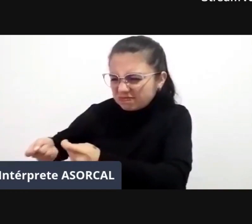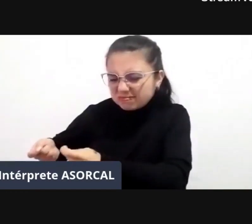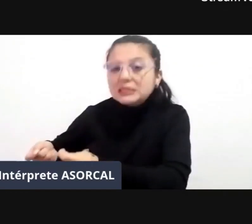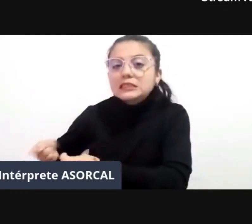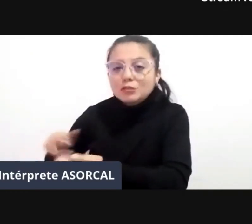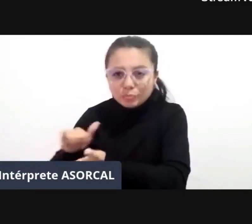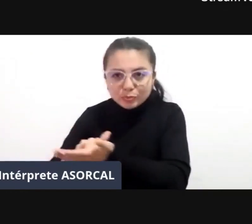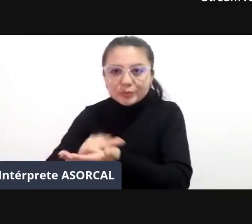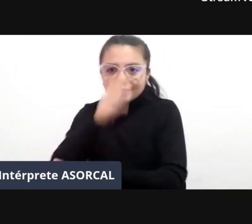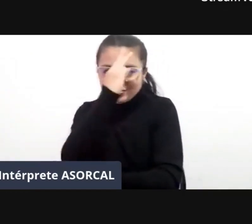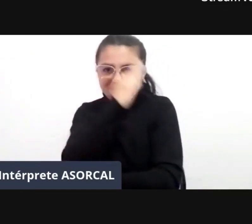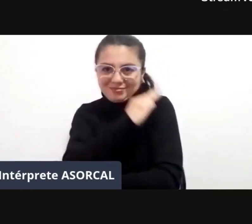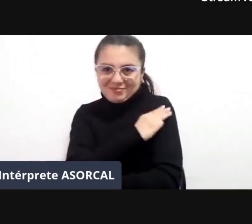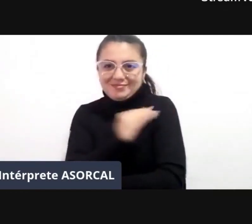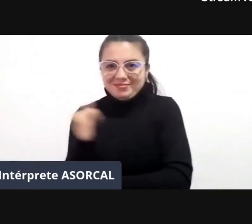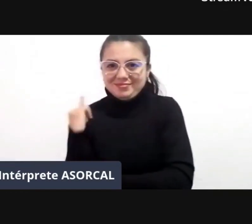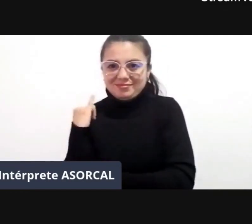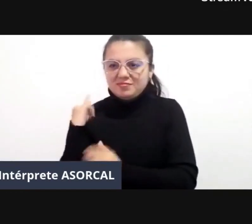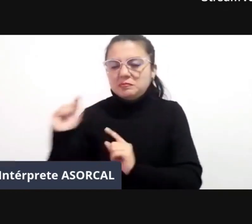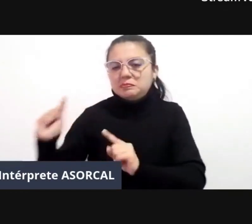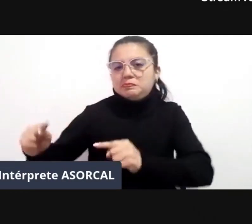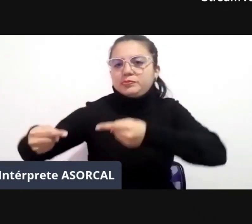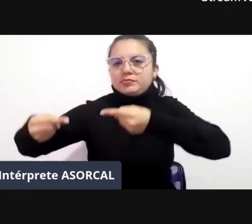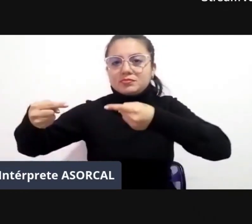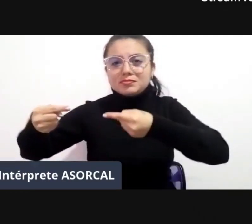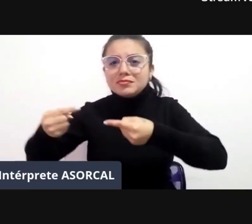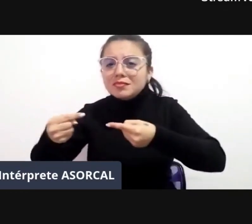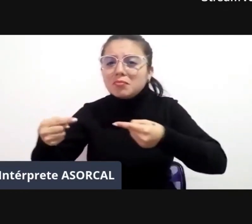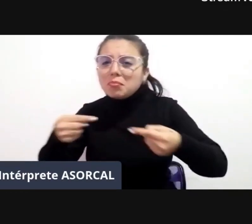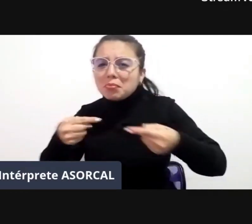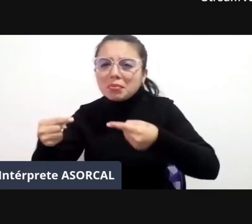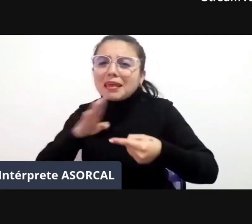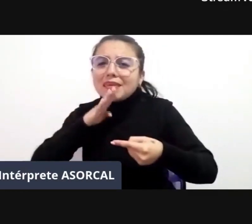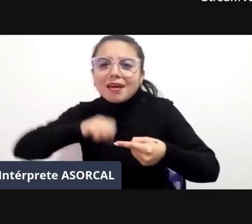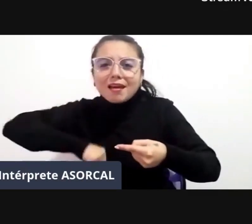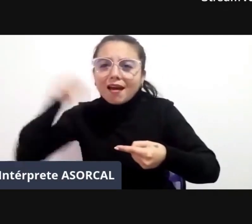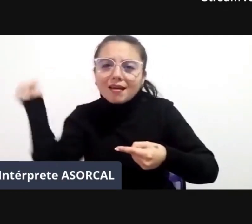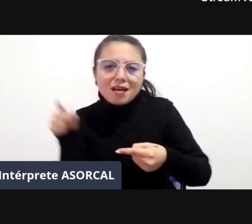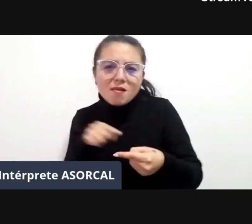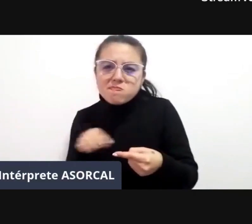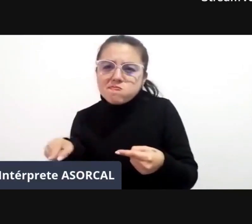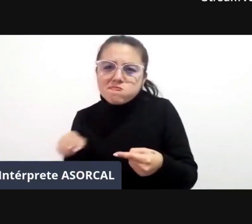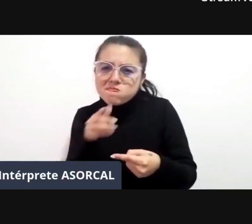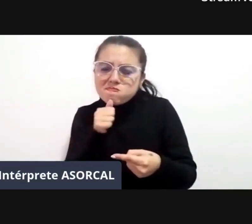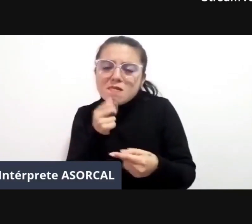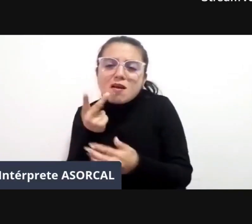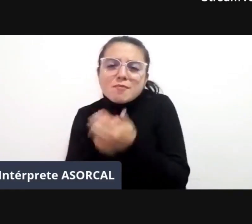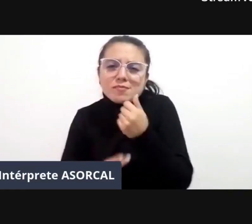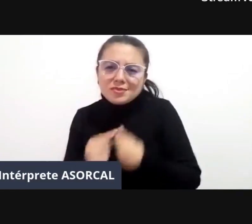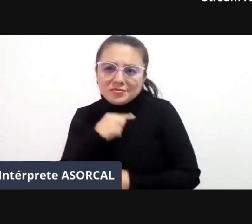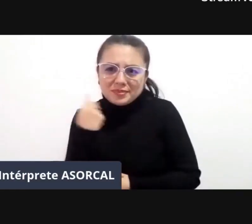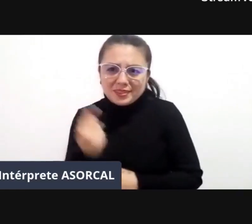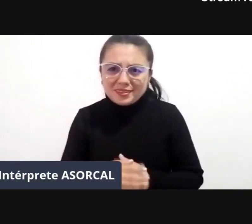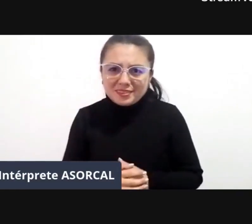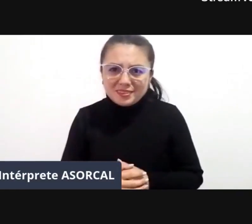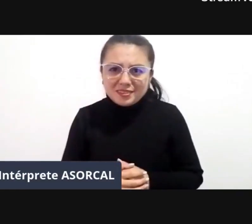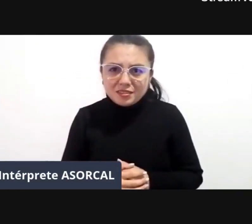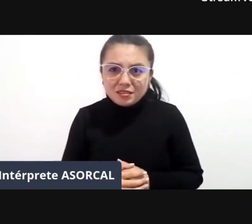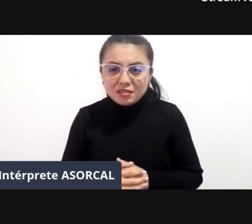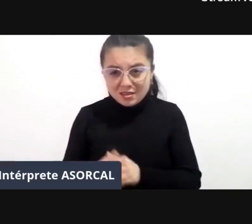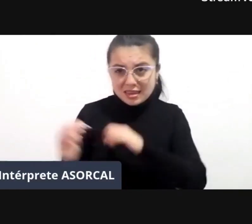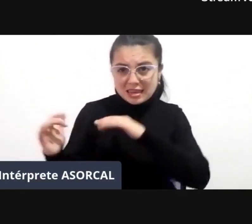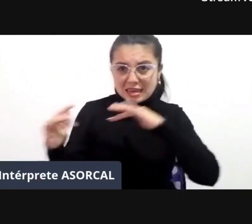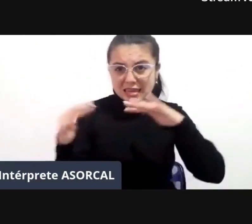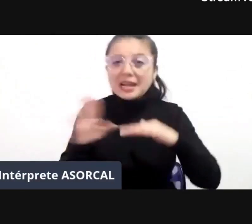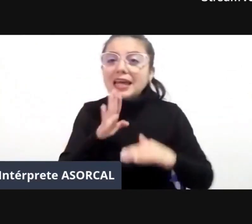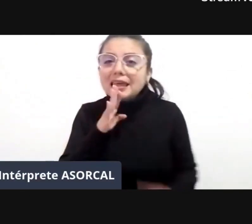guerra civil sin ganadores, pero en la cual serían el único perdedor. Creo yo que el único perdedor de la guerra ha